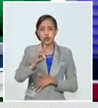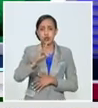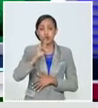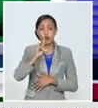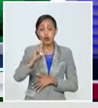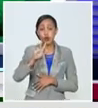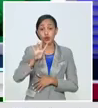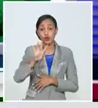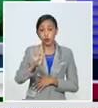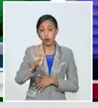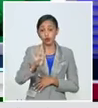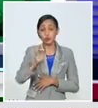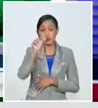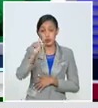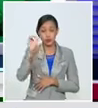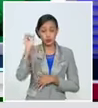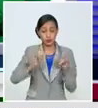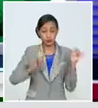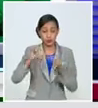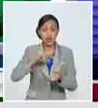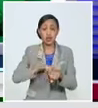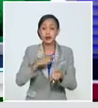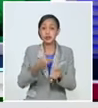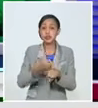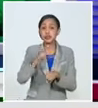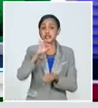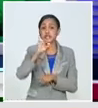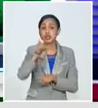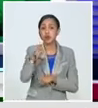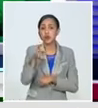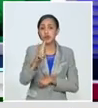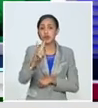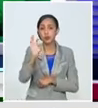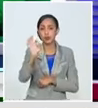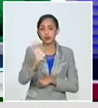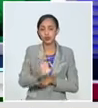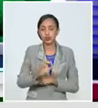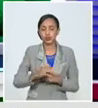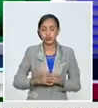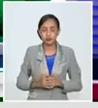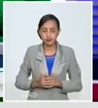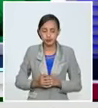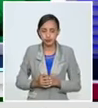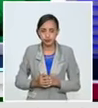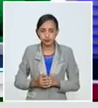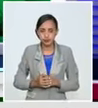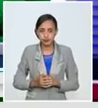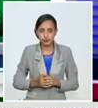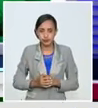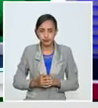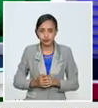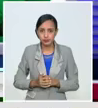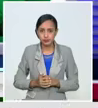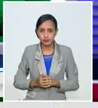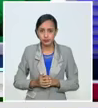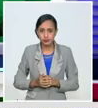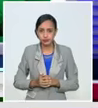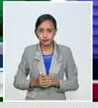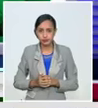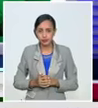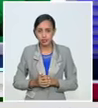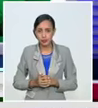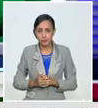4.994, que es el 7,2%. Si analizamos lo que ha